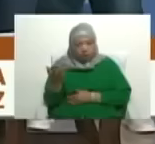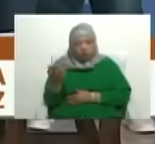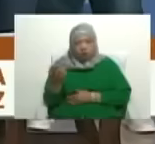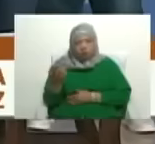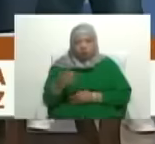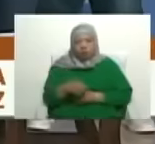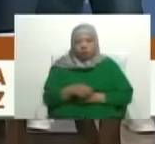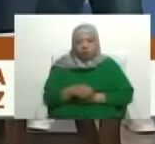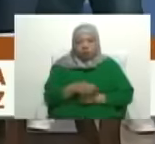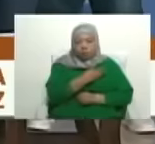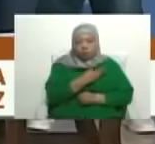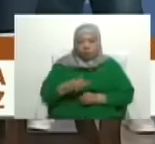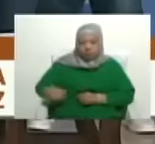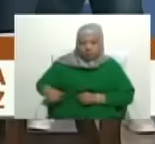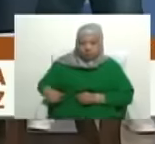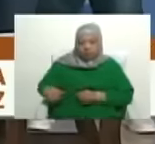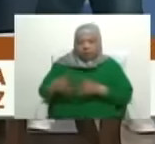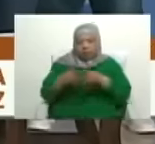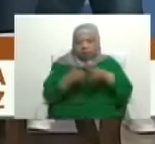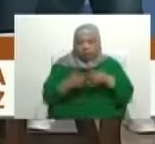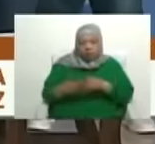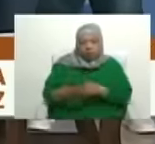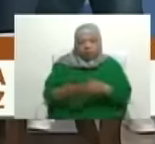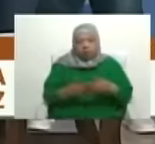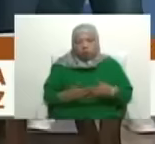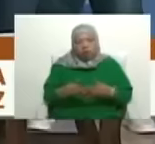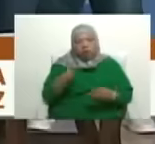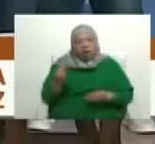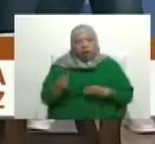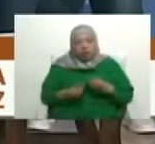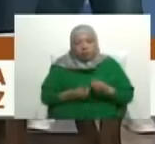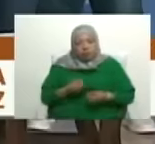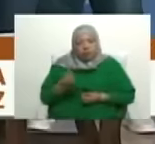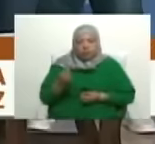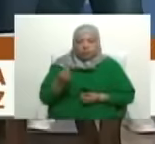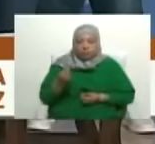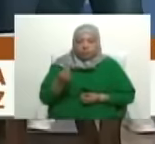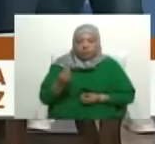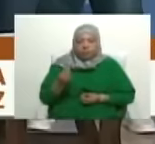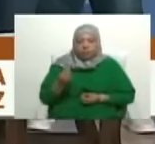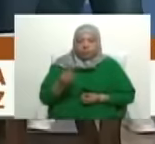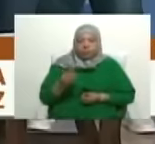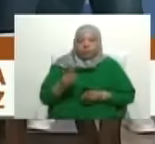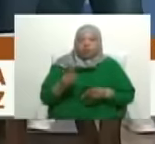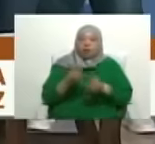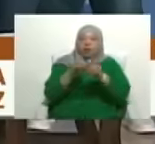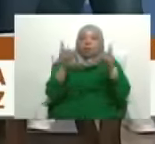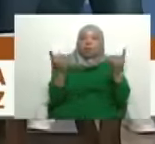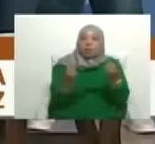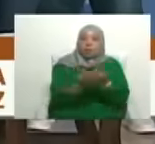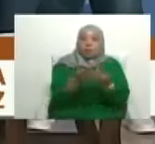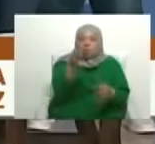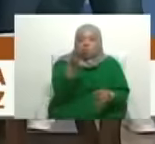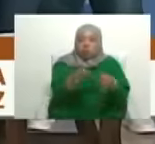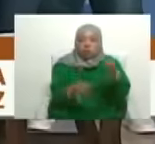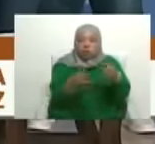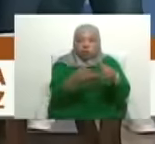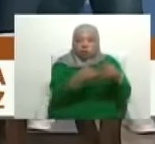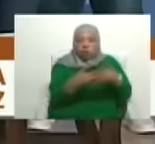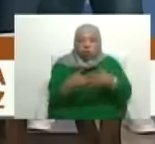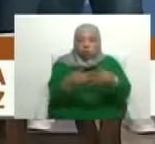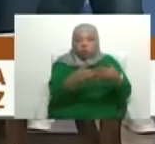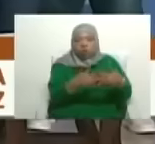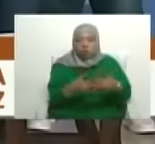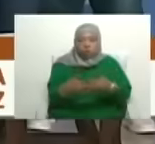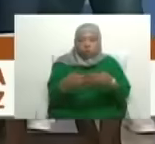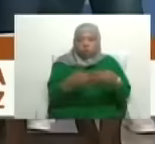amenazar al presidente de los Estados Unidos, ¿qué haría el Departamento de Justicia y los órganos de seguridad de los Estados